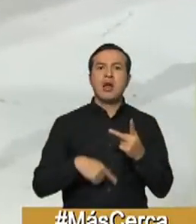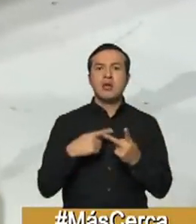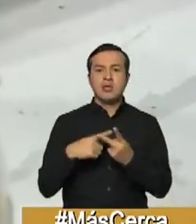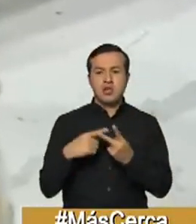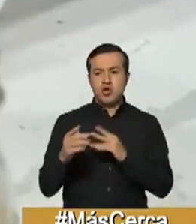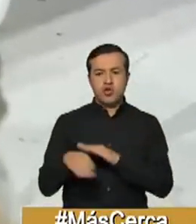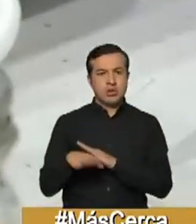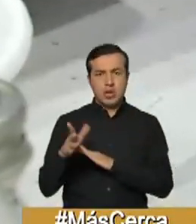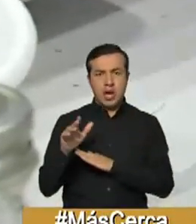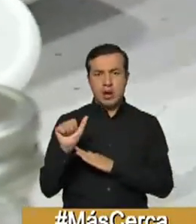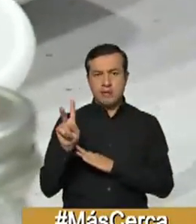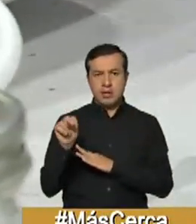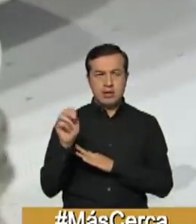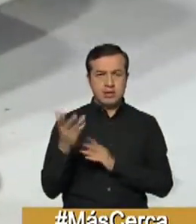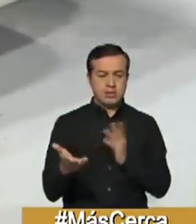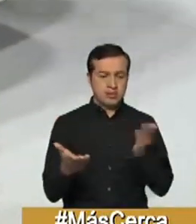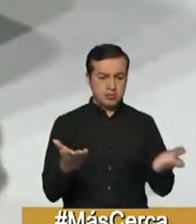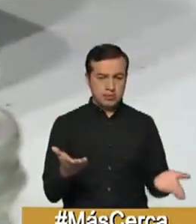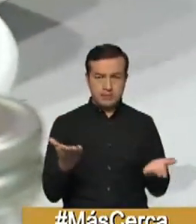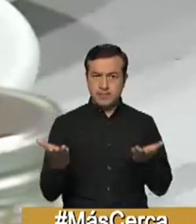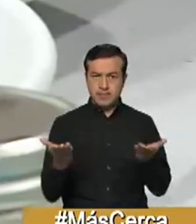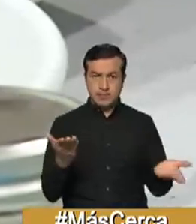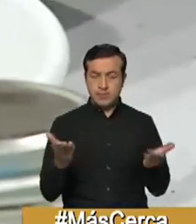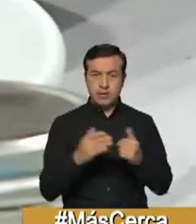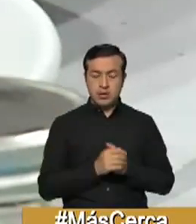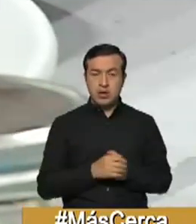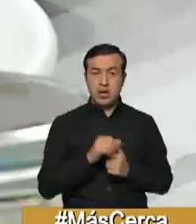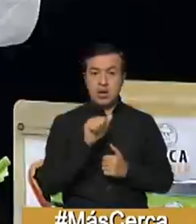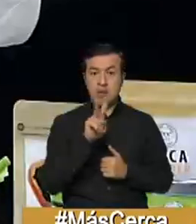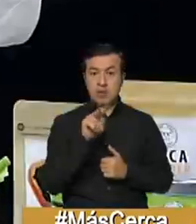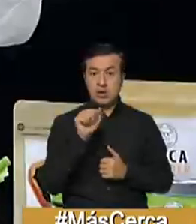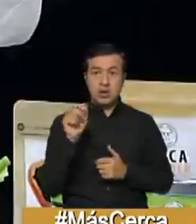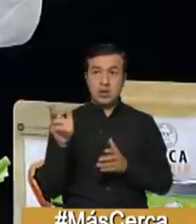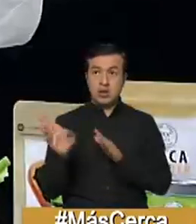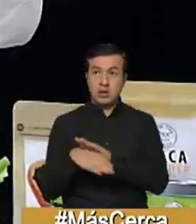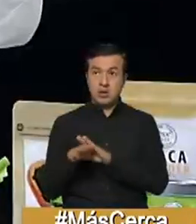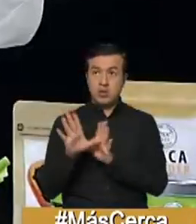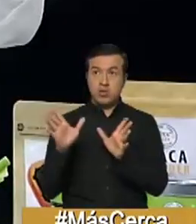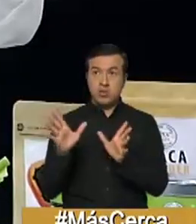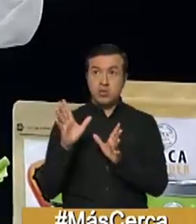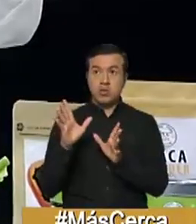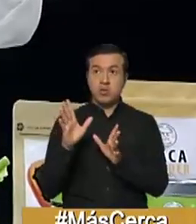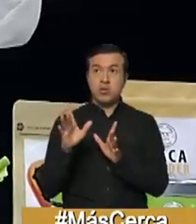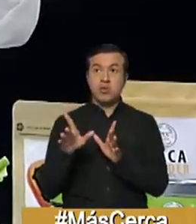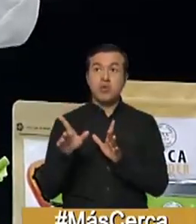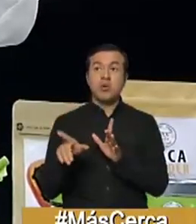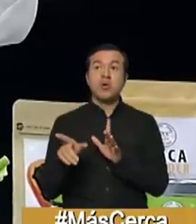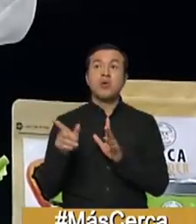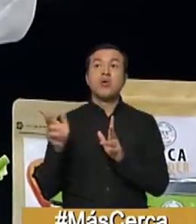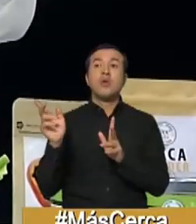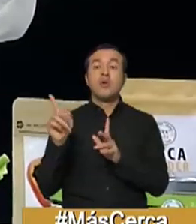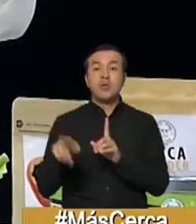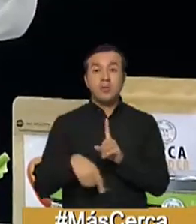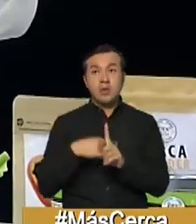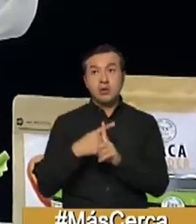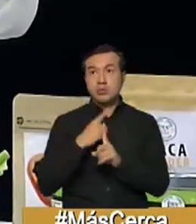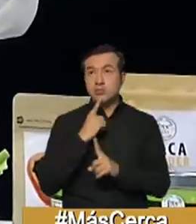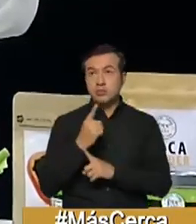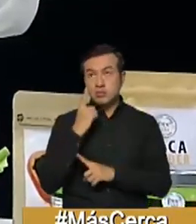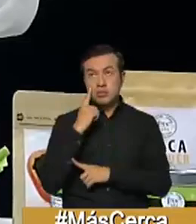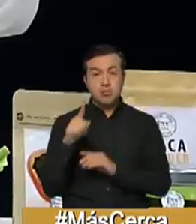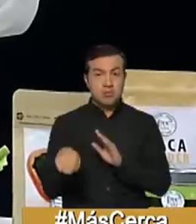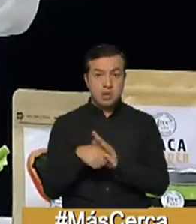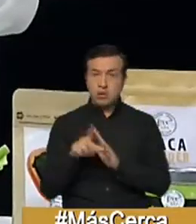efecto que causa en el cuerpo? Claro, la avena que es cruda va a tener ciertos antinutrientes que igual no está